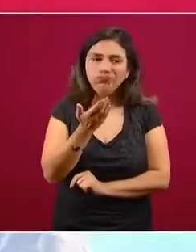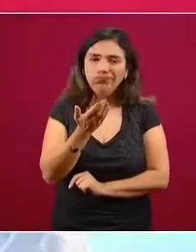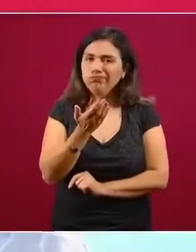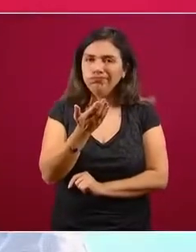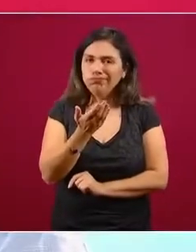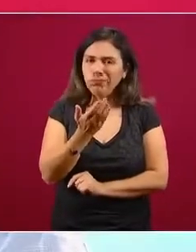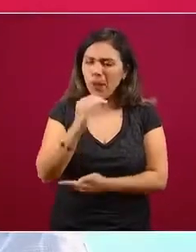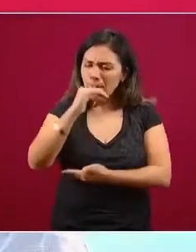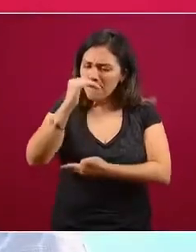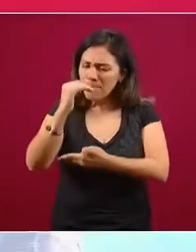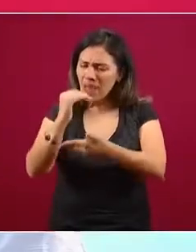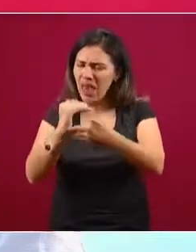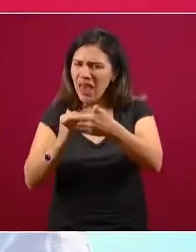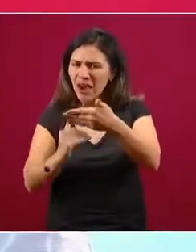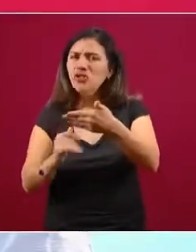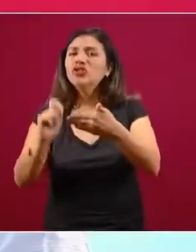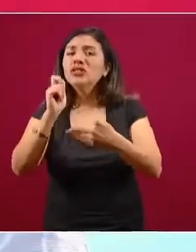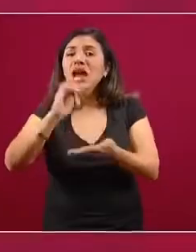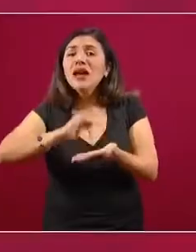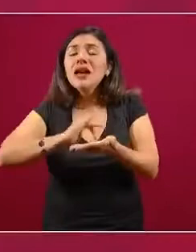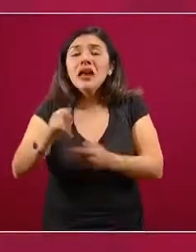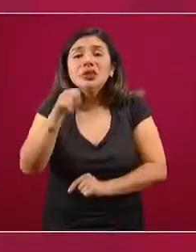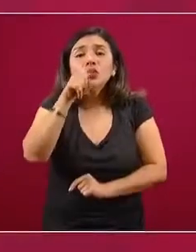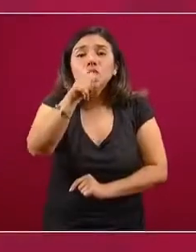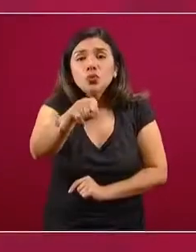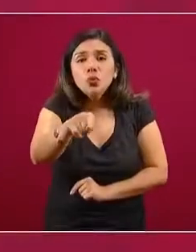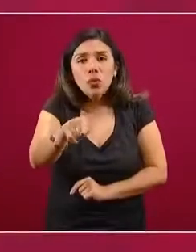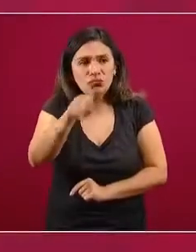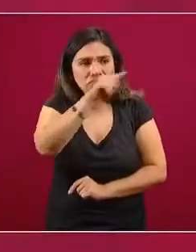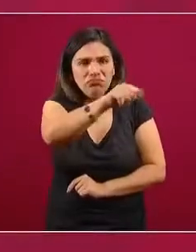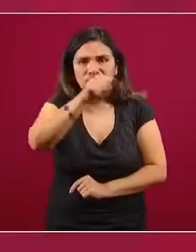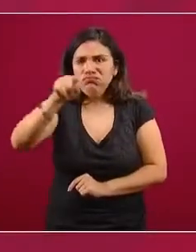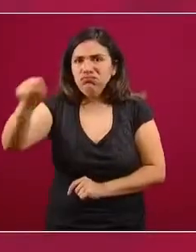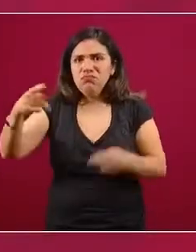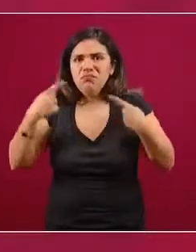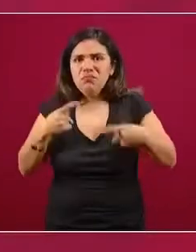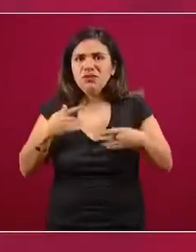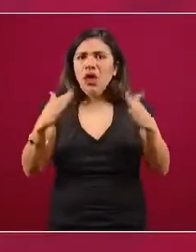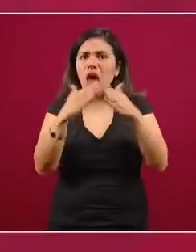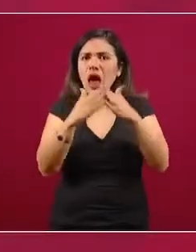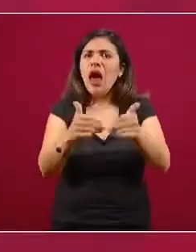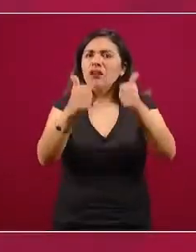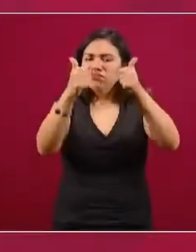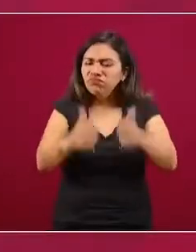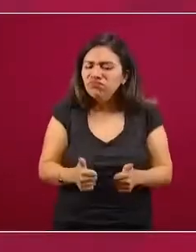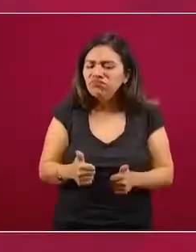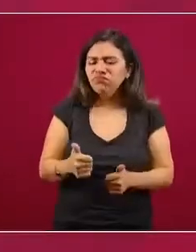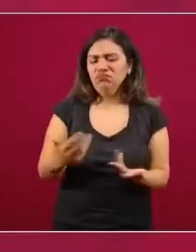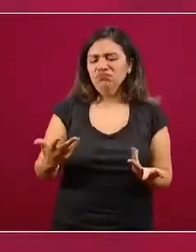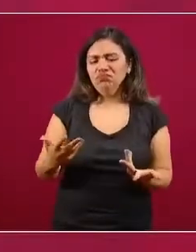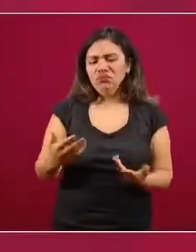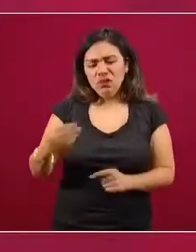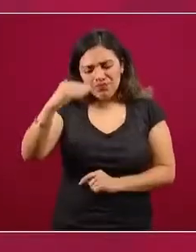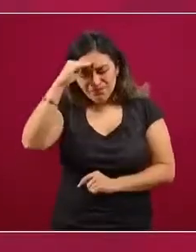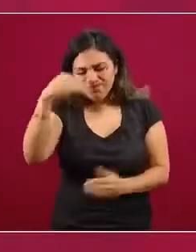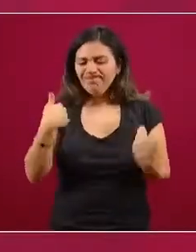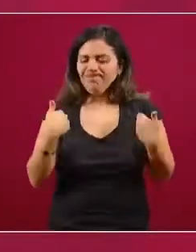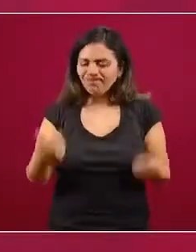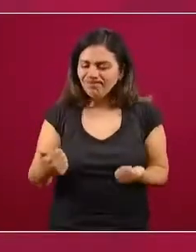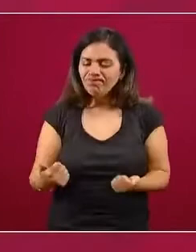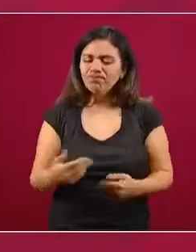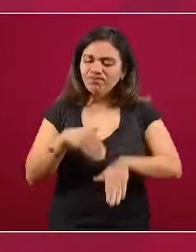que va disminuyendo es gracias a usted que se ha mantenido disciplinada,